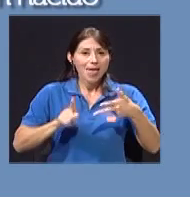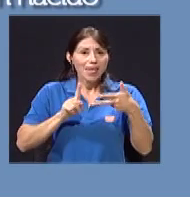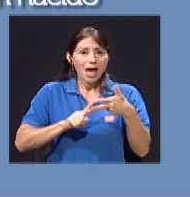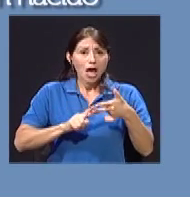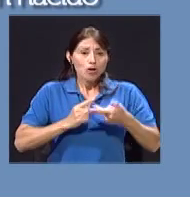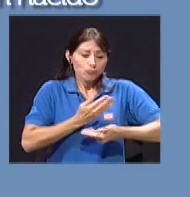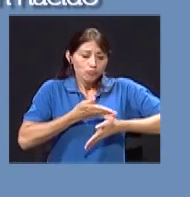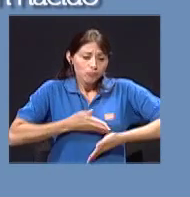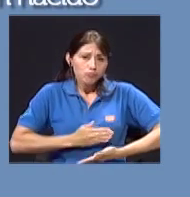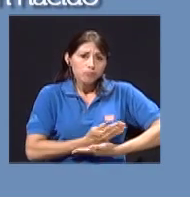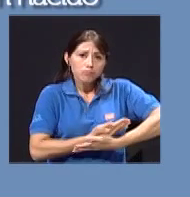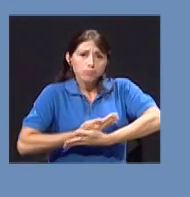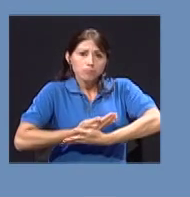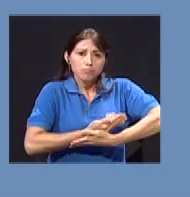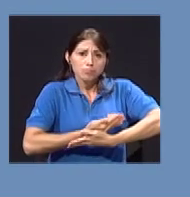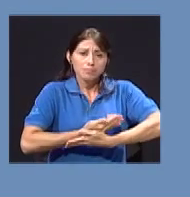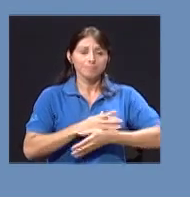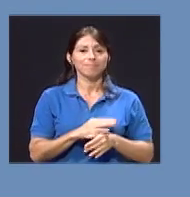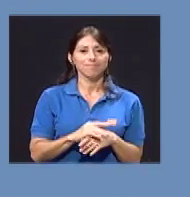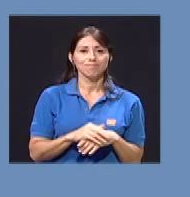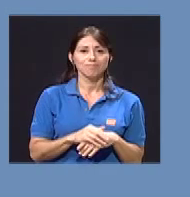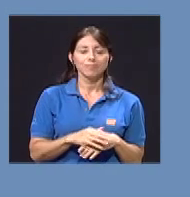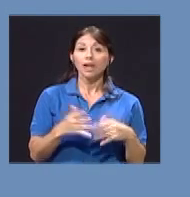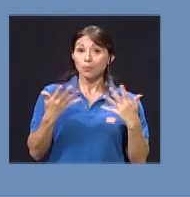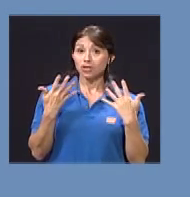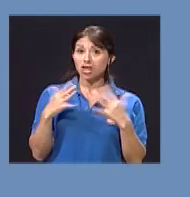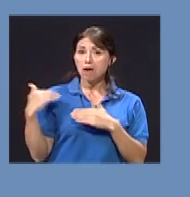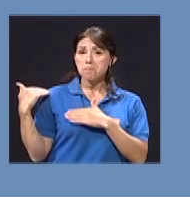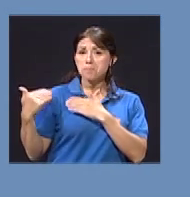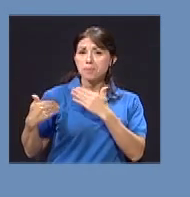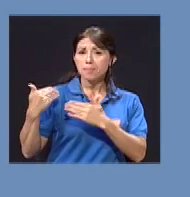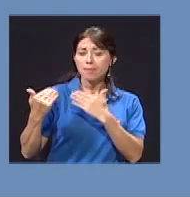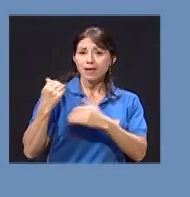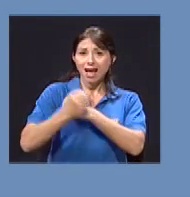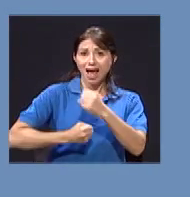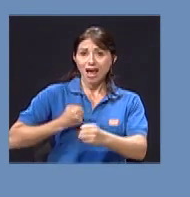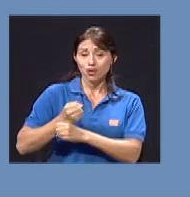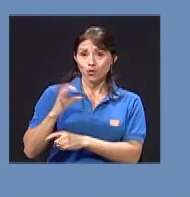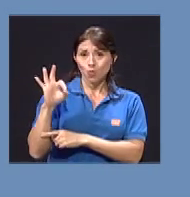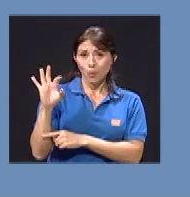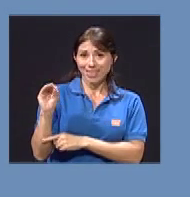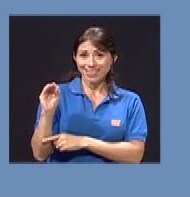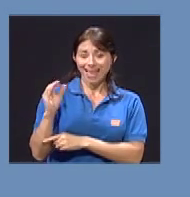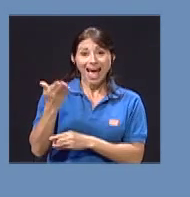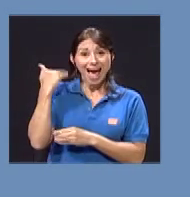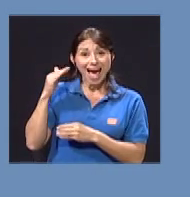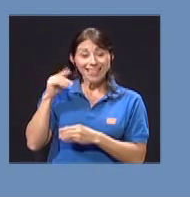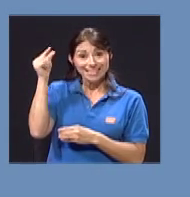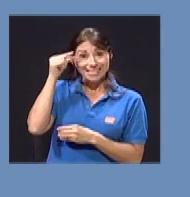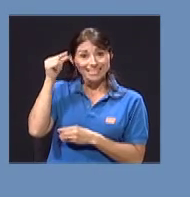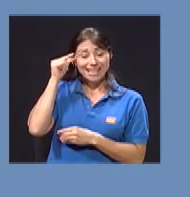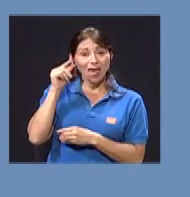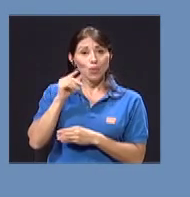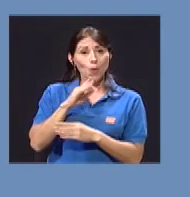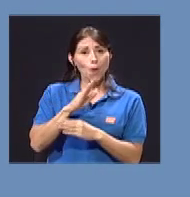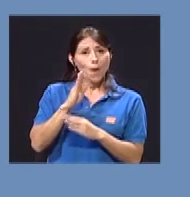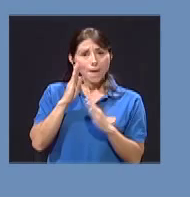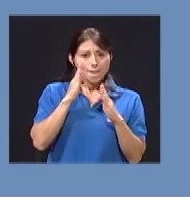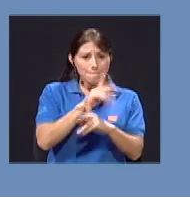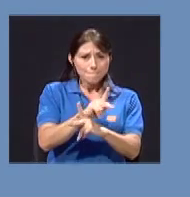embarazada, del recién nacido. Ya para los años 90, con la consolidación de pasar de un